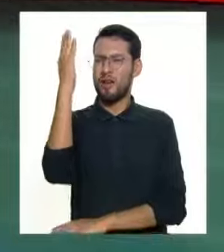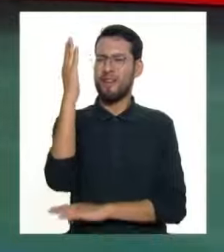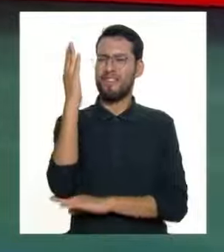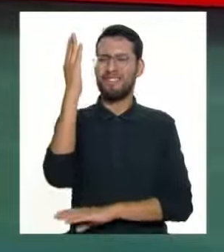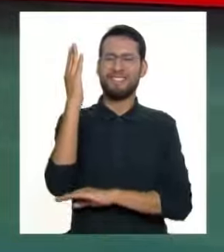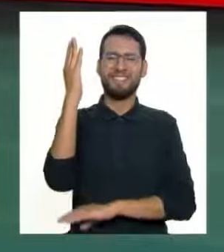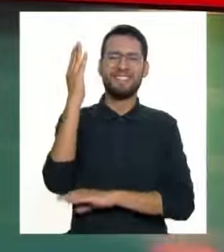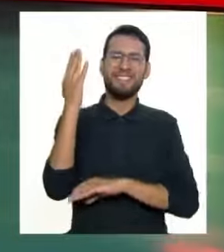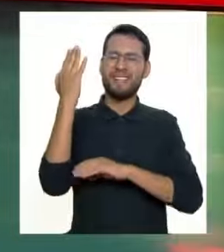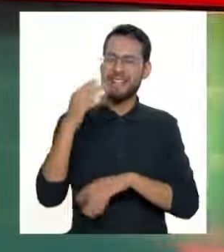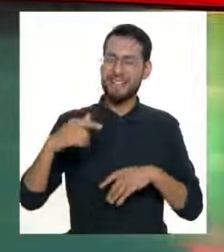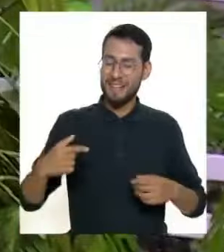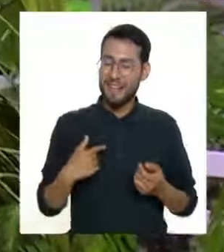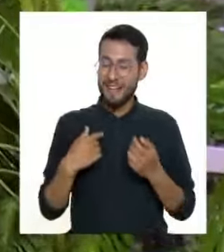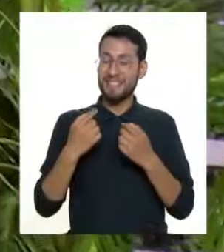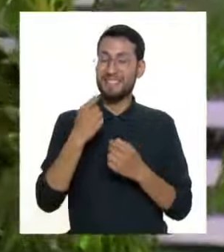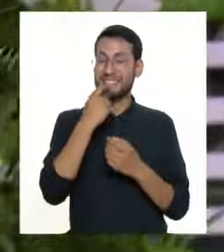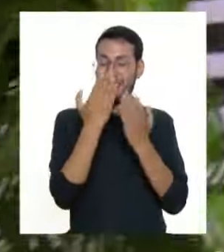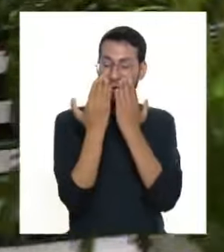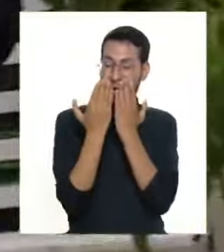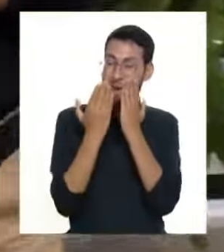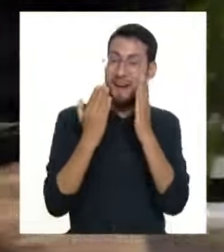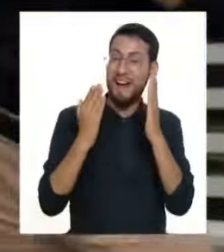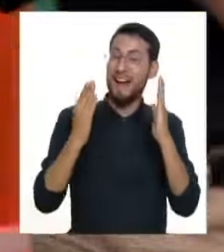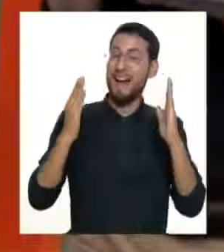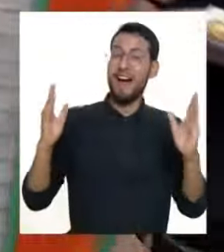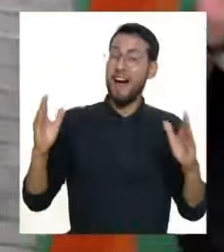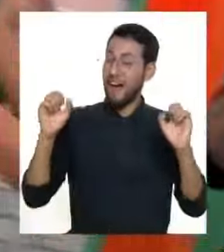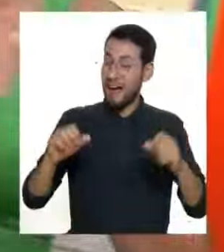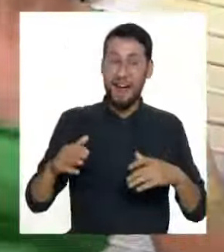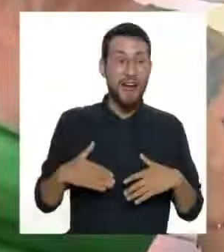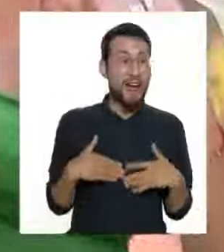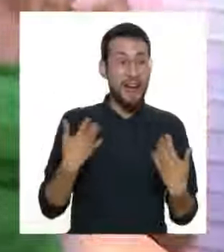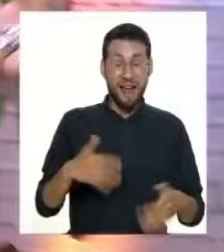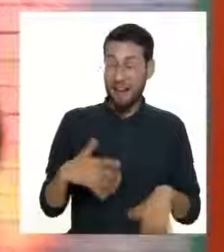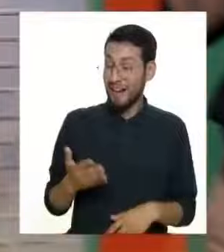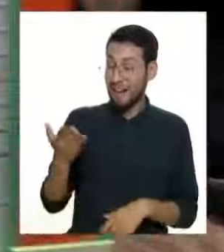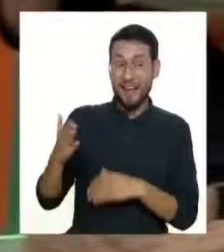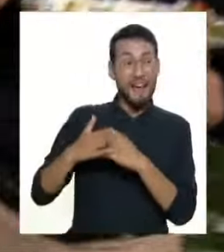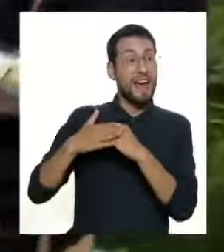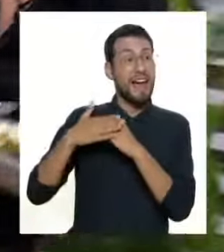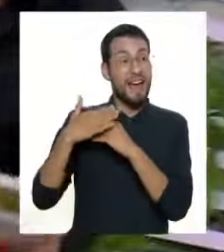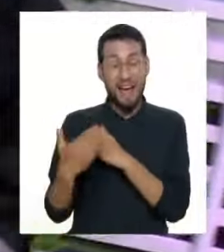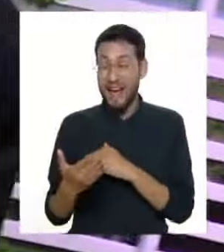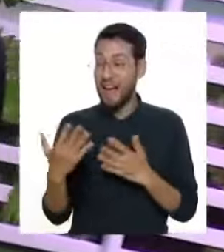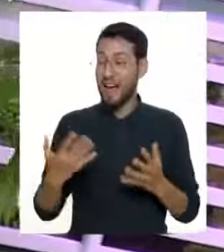Como antes, después.